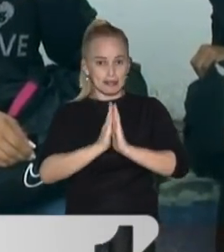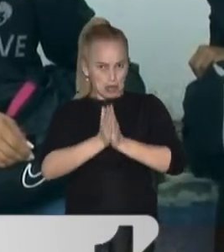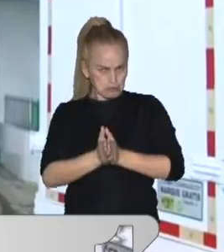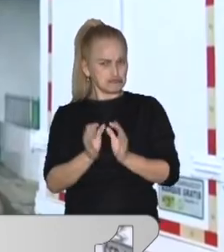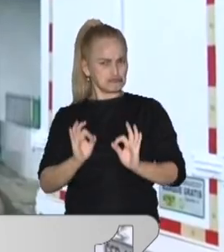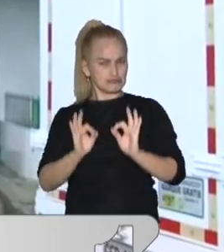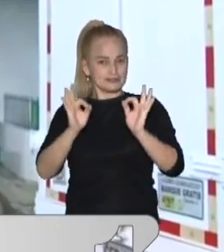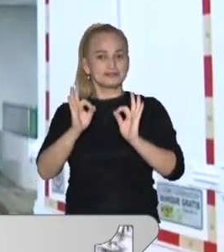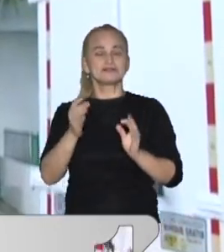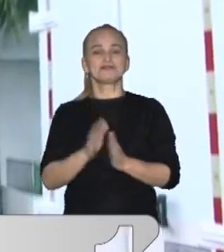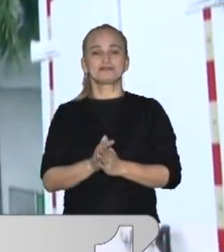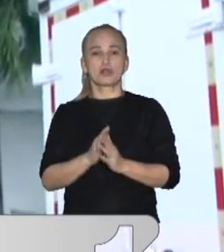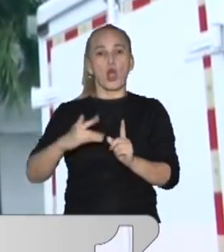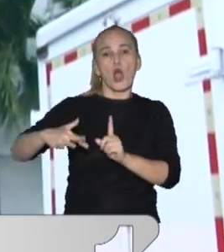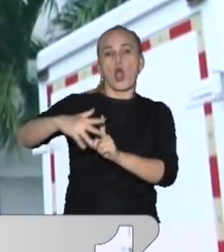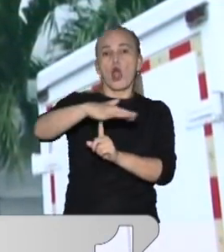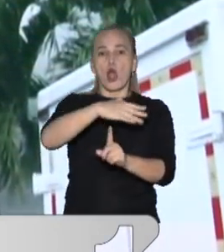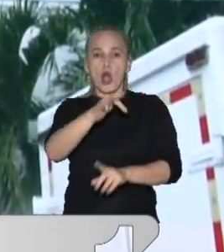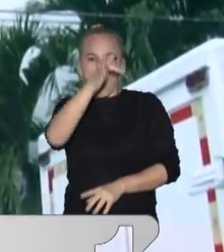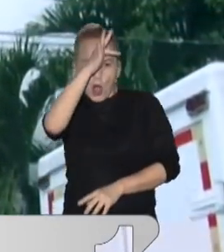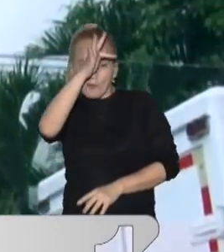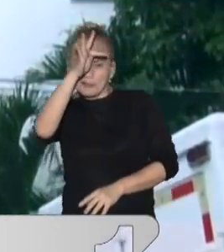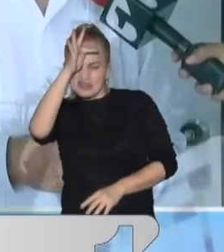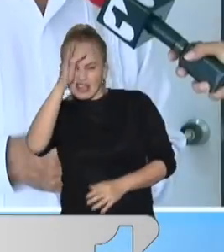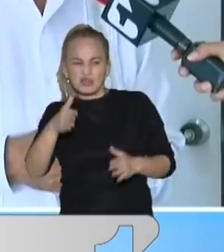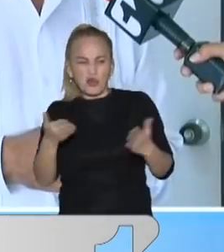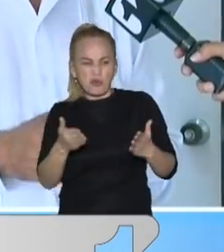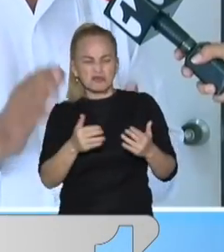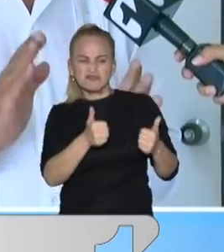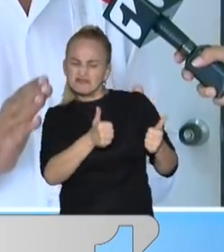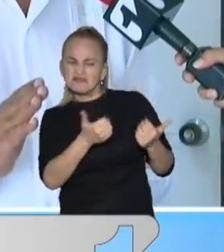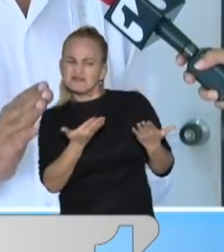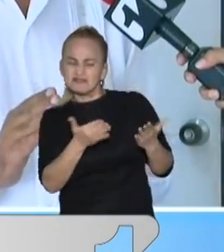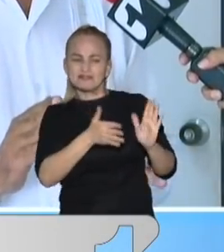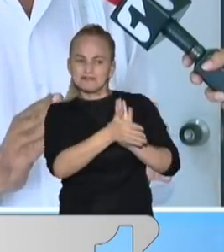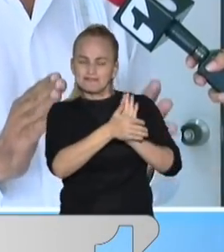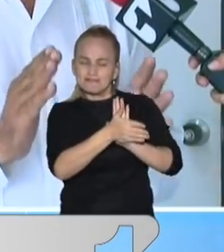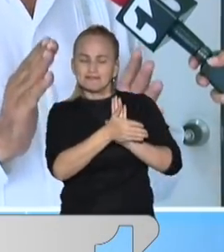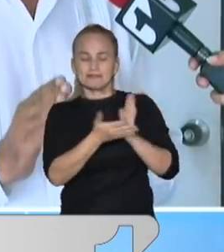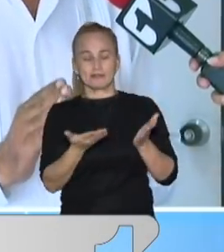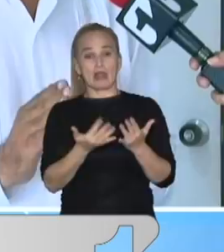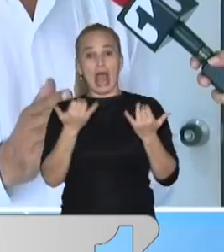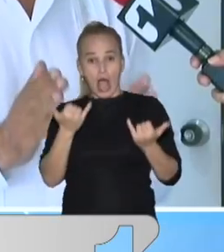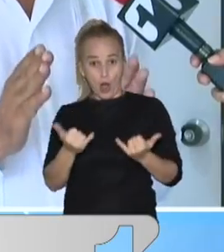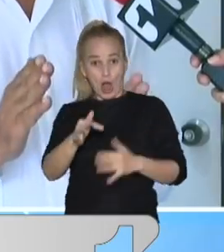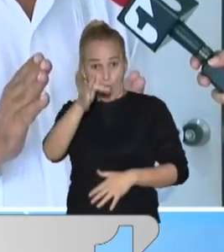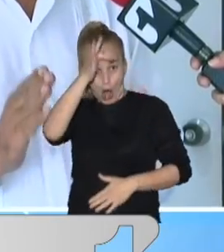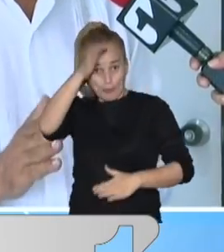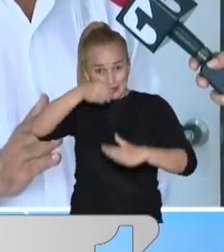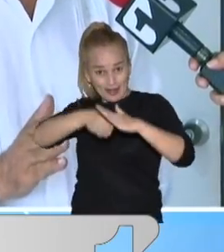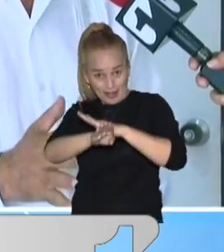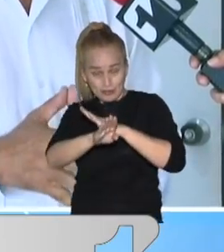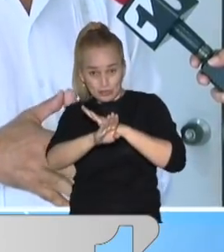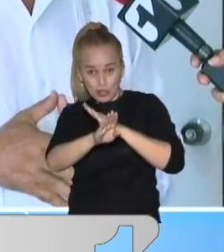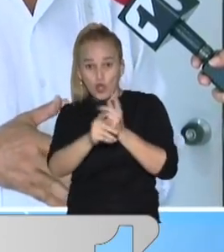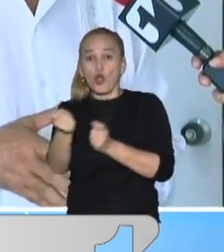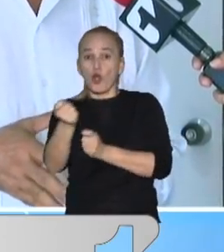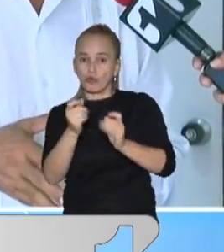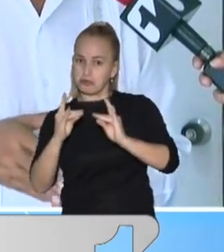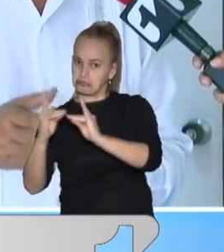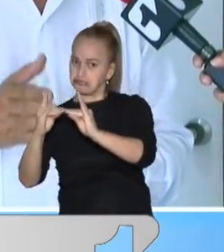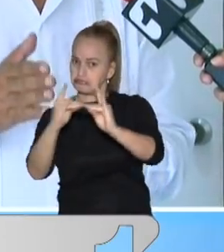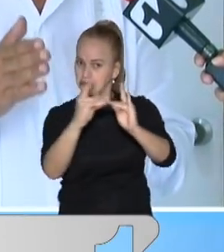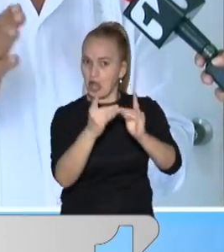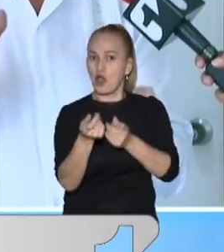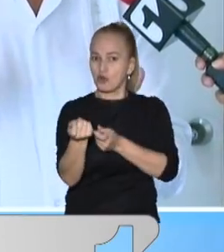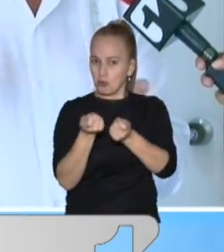red hospitalaria en este momento cómo está, doctor? Tenemos todavía capacidad o margen de maniobra. En este momento